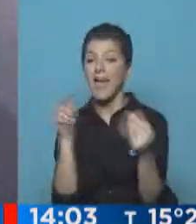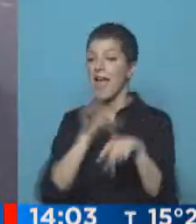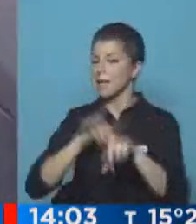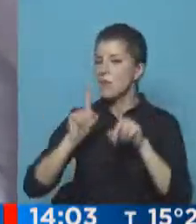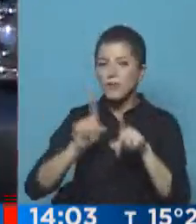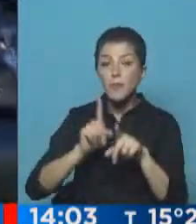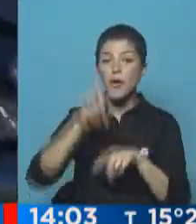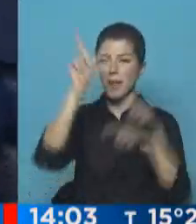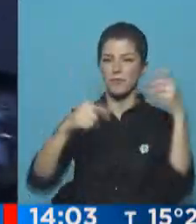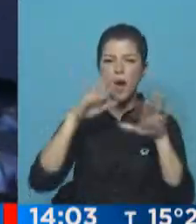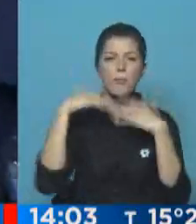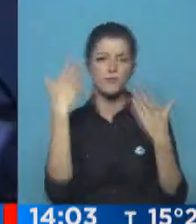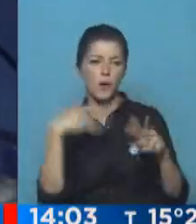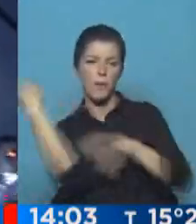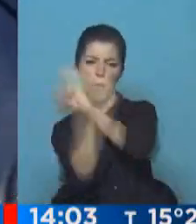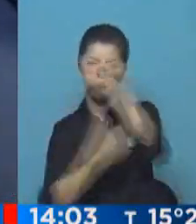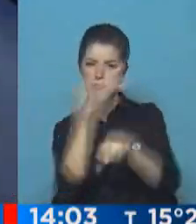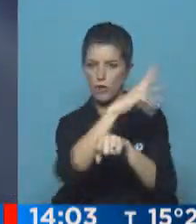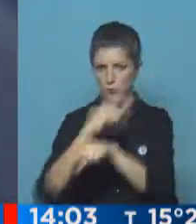para golpearle y robarlo